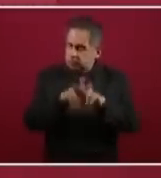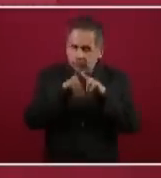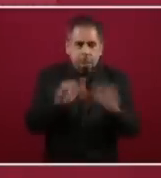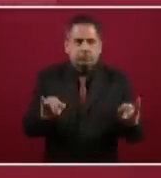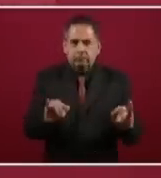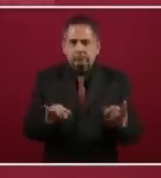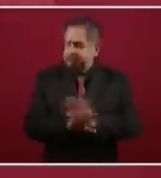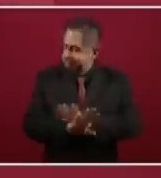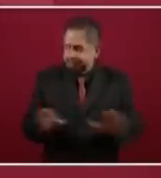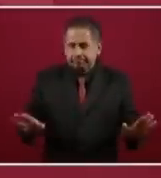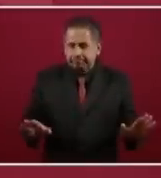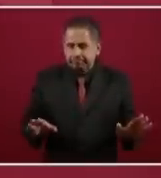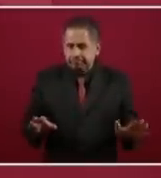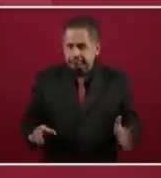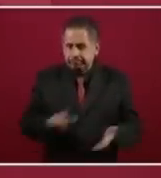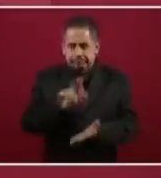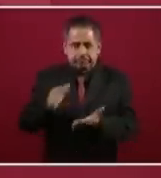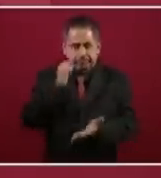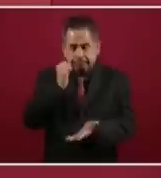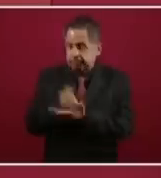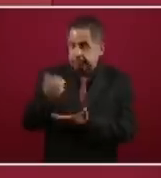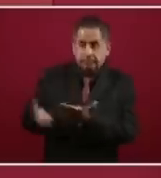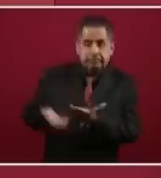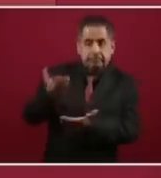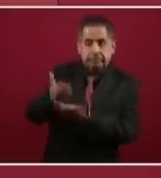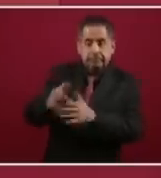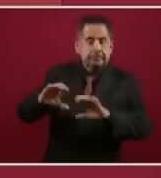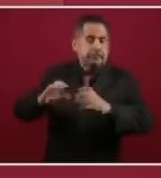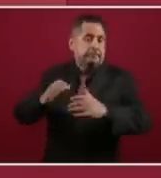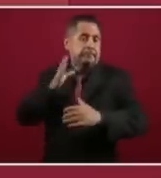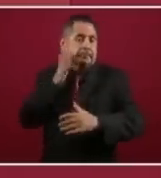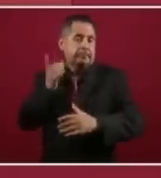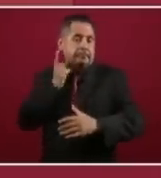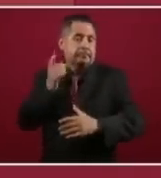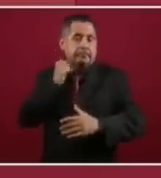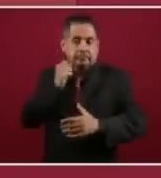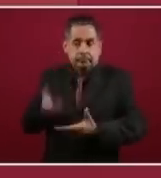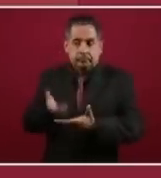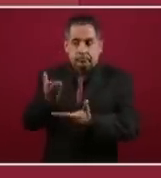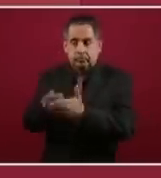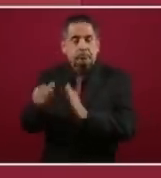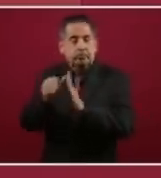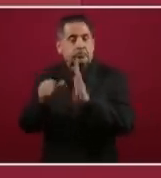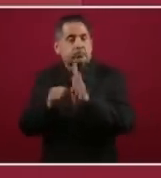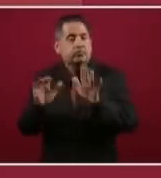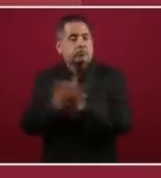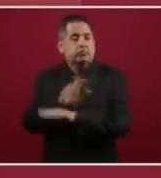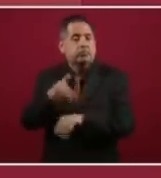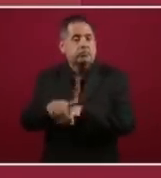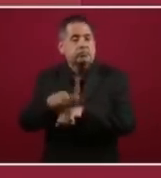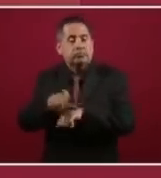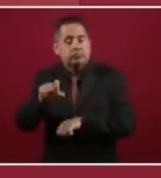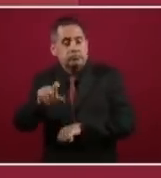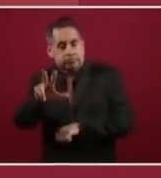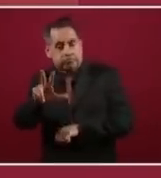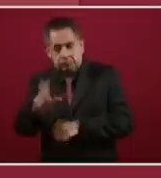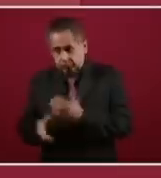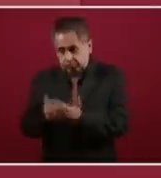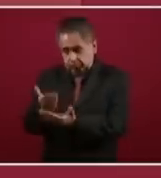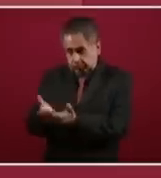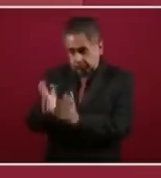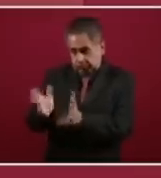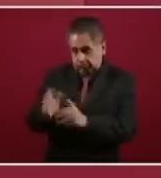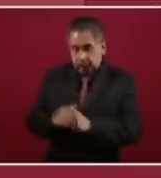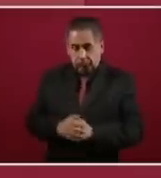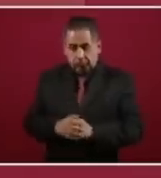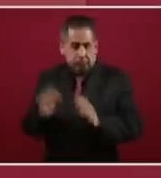Incluso después del decreto envié la iniciativa para la reforma al artículo 28 y que